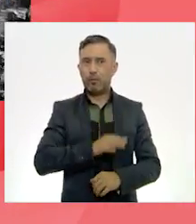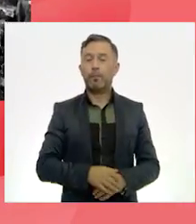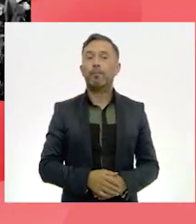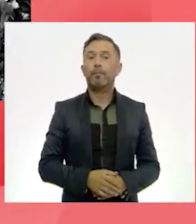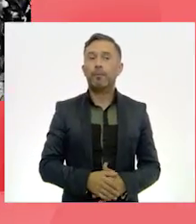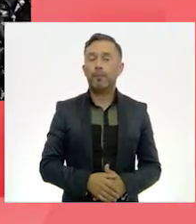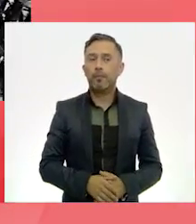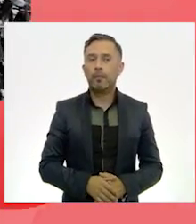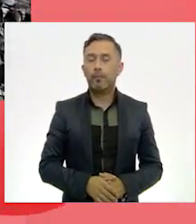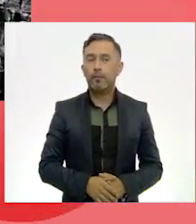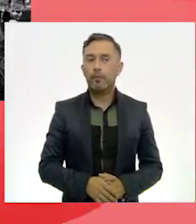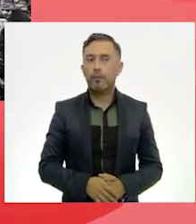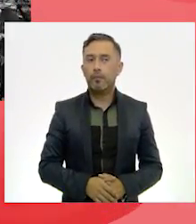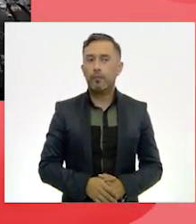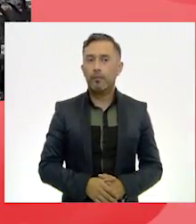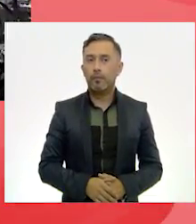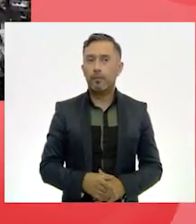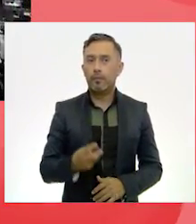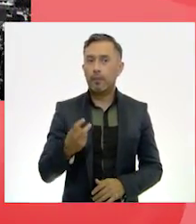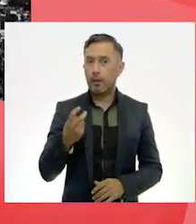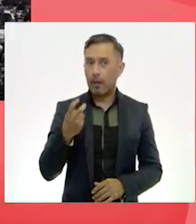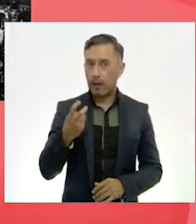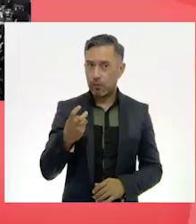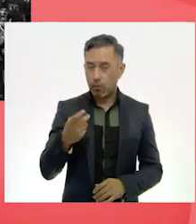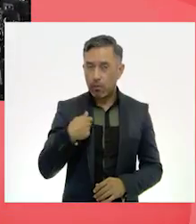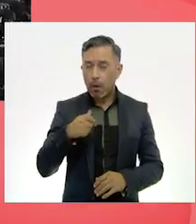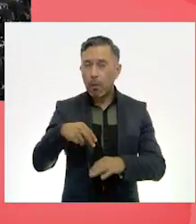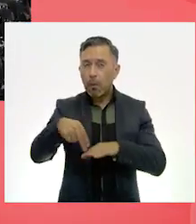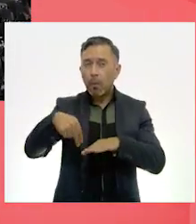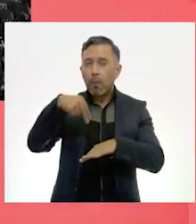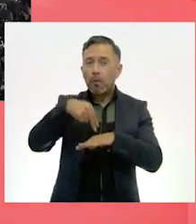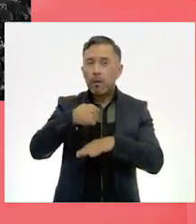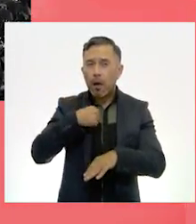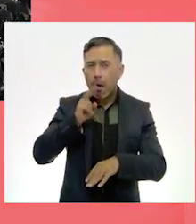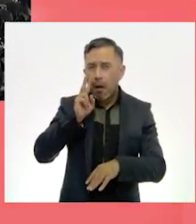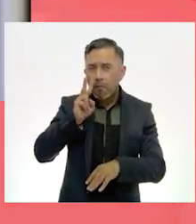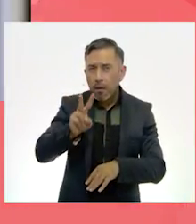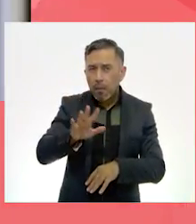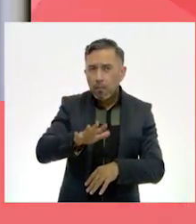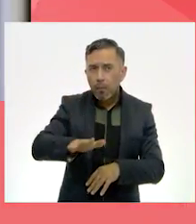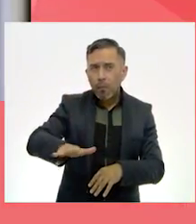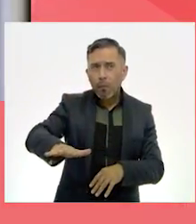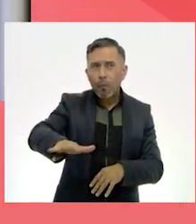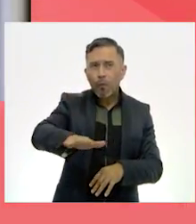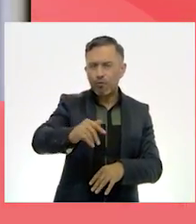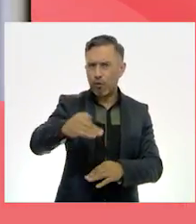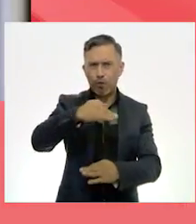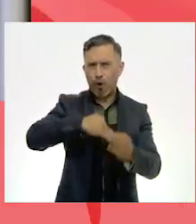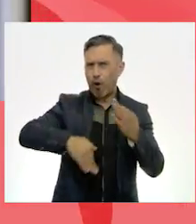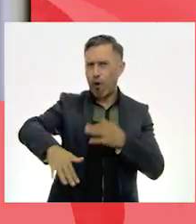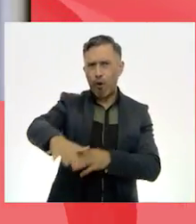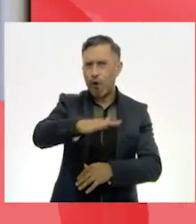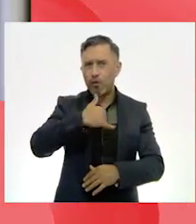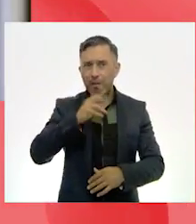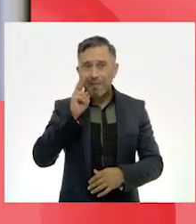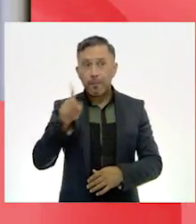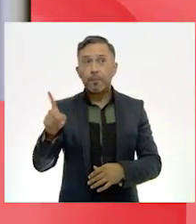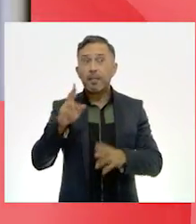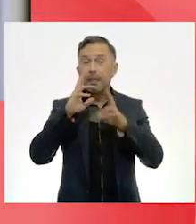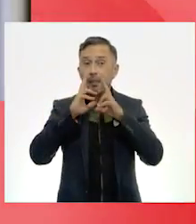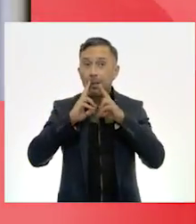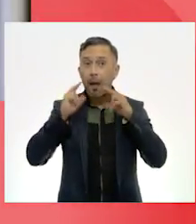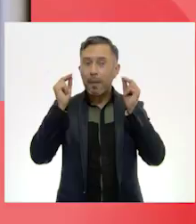en un cerrito, y desde ahí se alcanza a ver perfectamente bien el valle, ¿no? O sea, tú distingues absolutamente todo. Entonces te digo, Emiliano Zapata